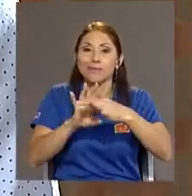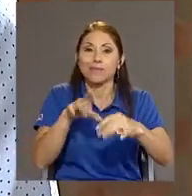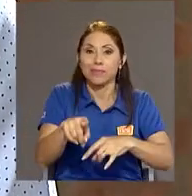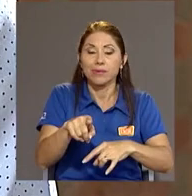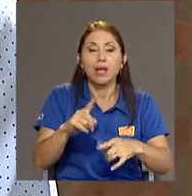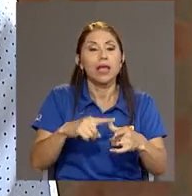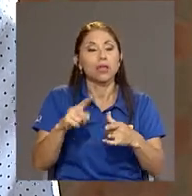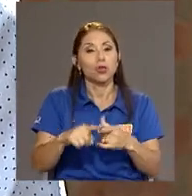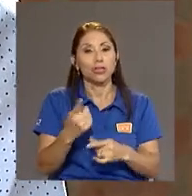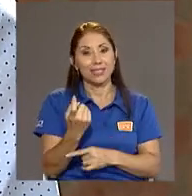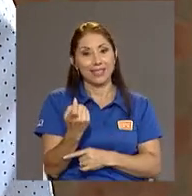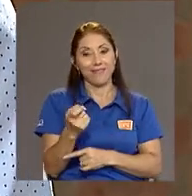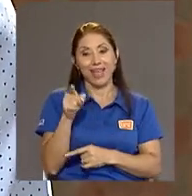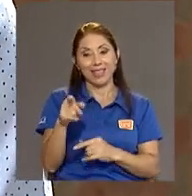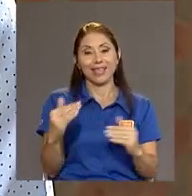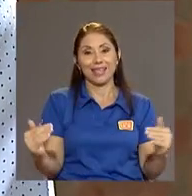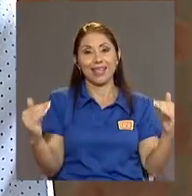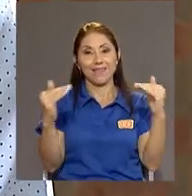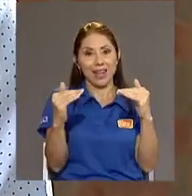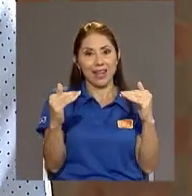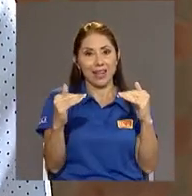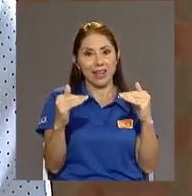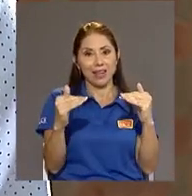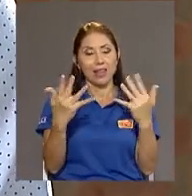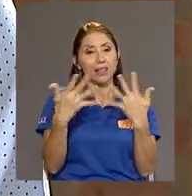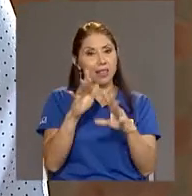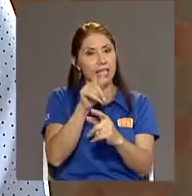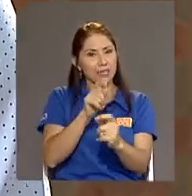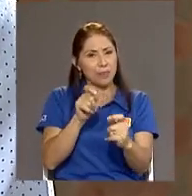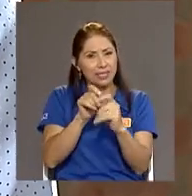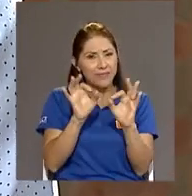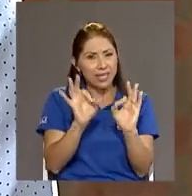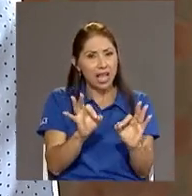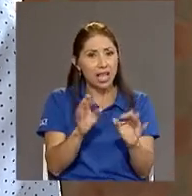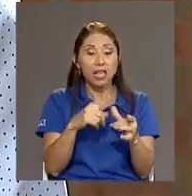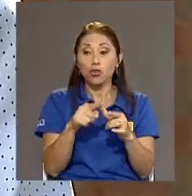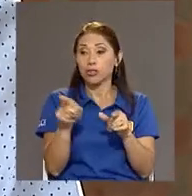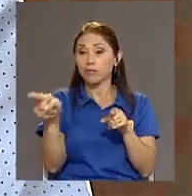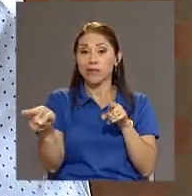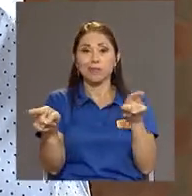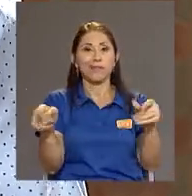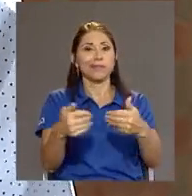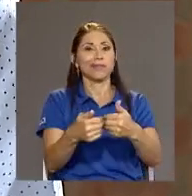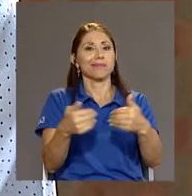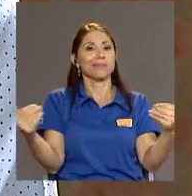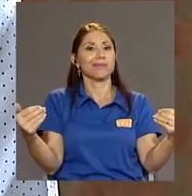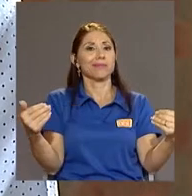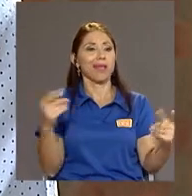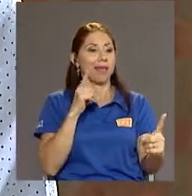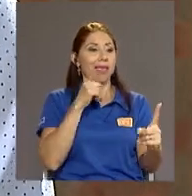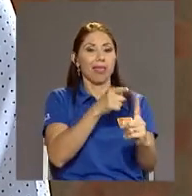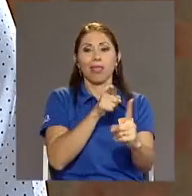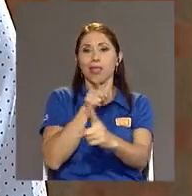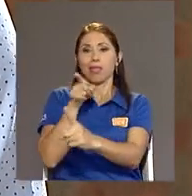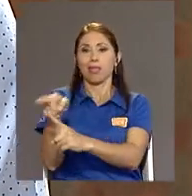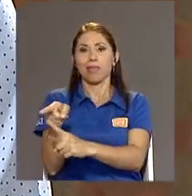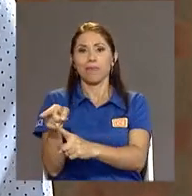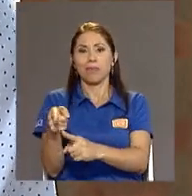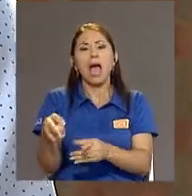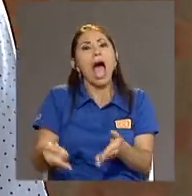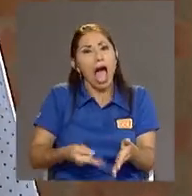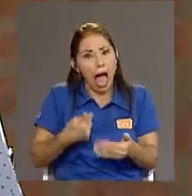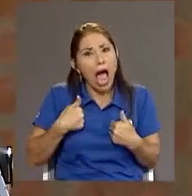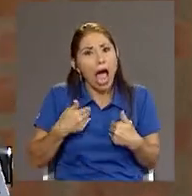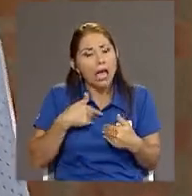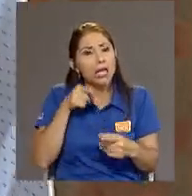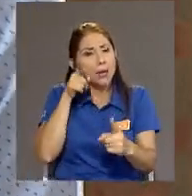este nivel de especificidad, cada quien va por su lado. Hay metas que en muchos casos se vuelven muy abstractas, y